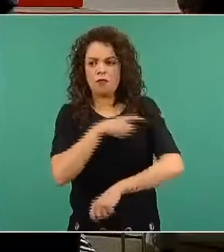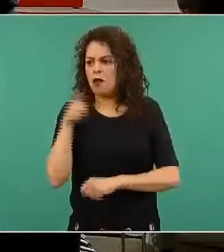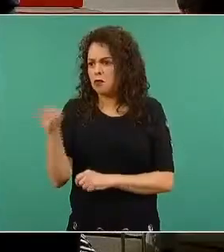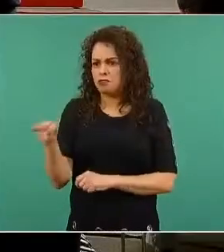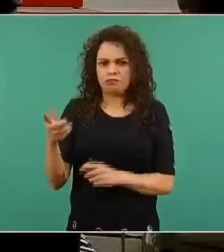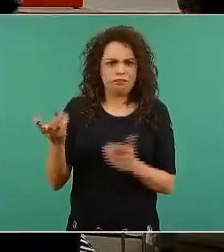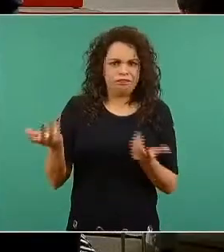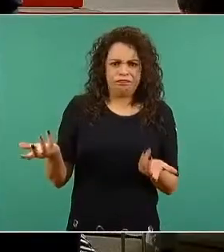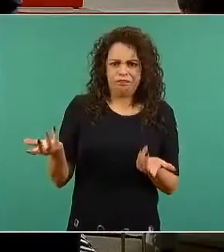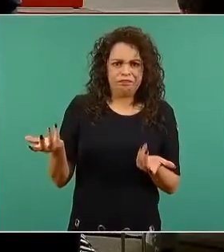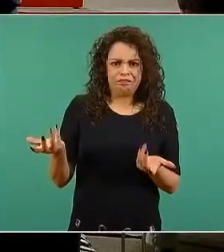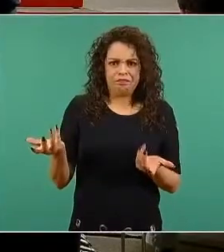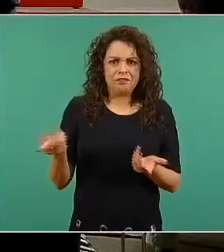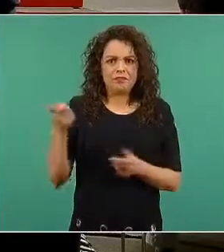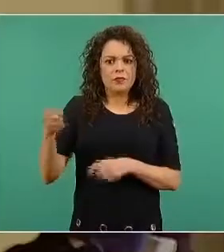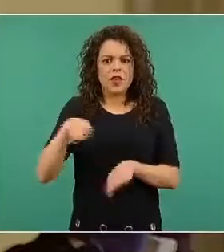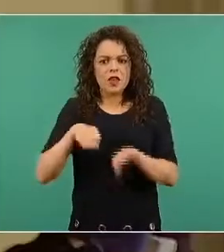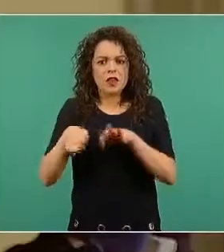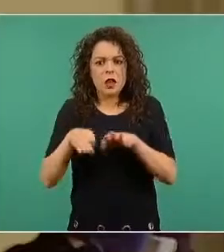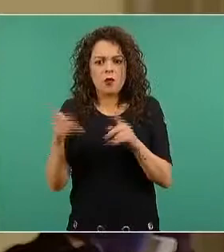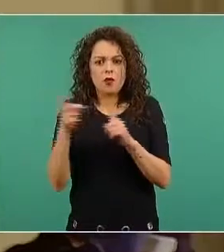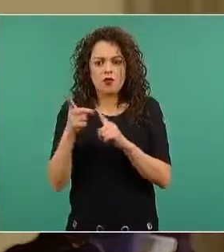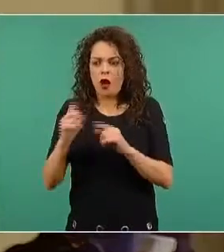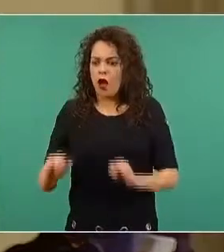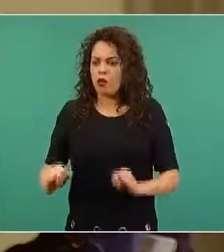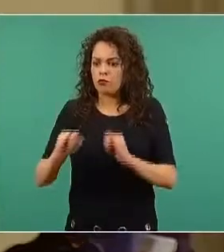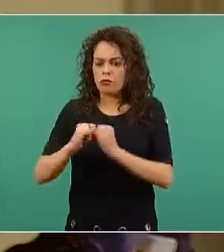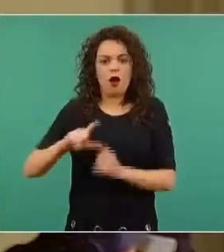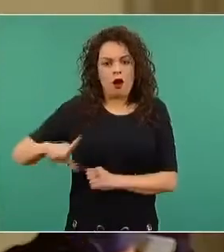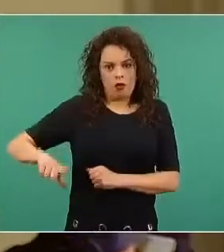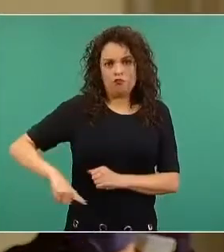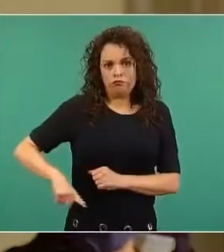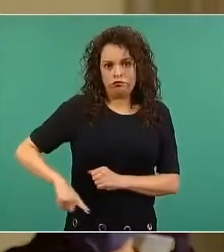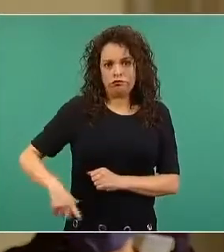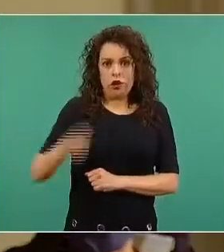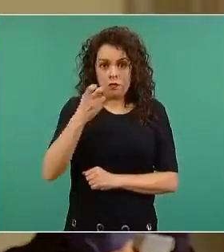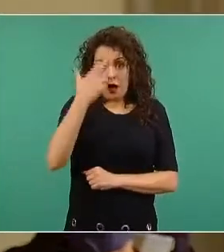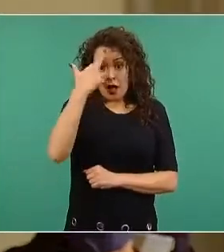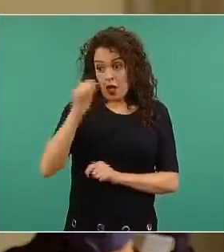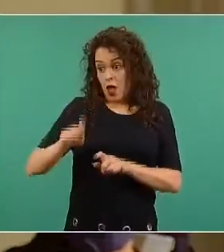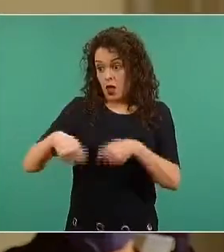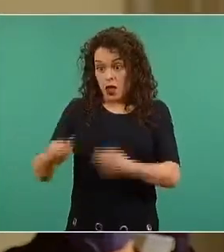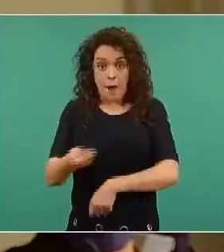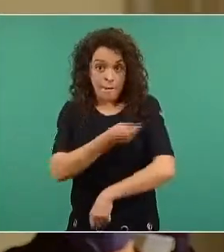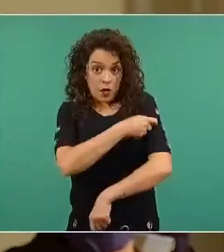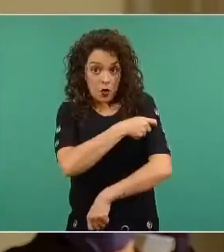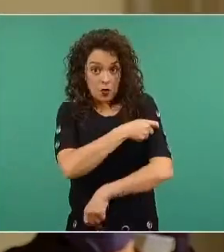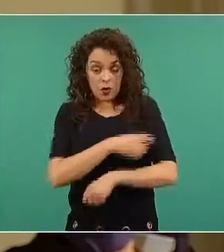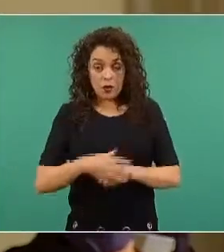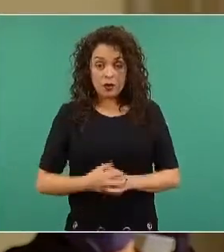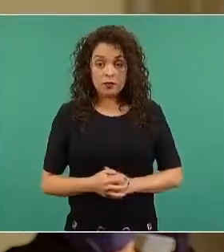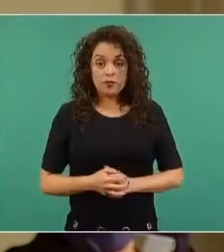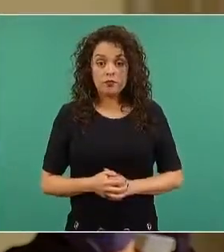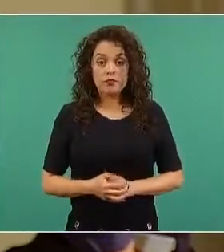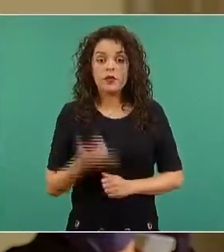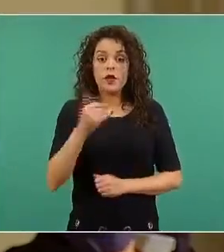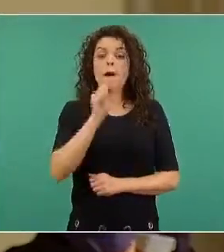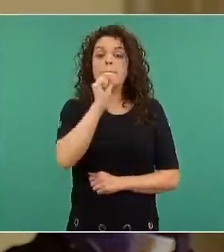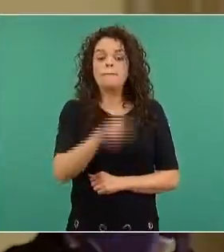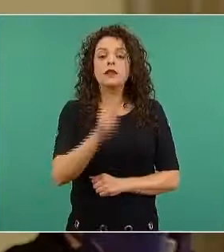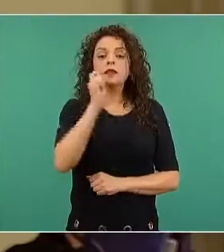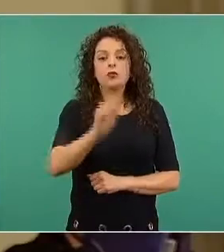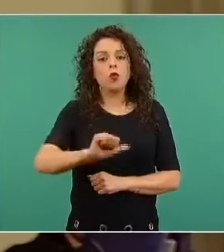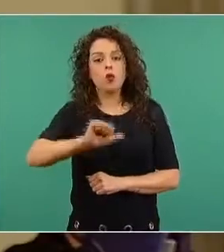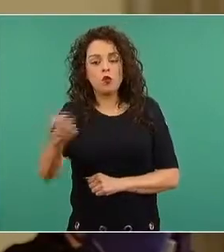trabaja en una institución pública, y obviamente por eso se le aplicó la vacuna. Y también la otra